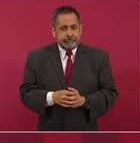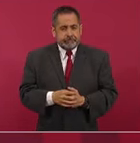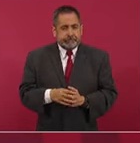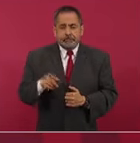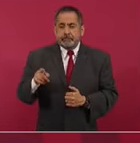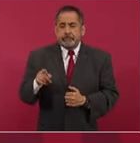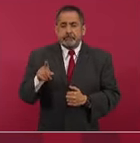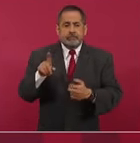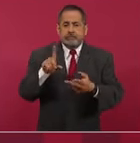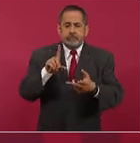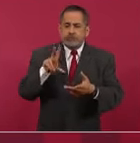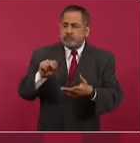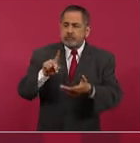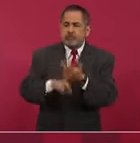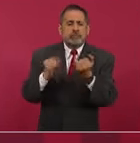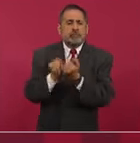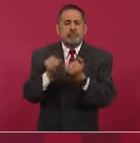Genaro García Luna.